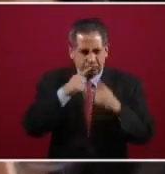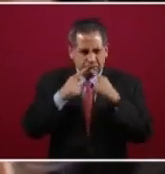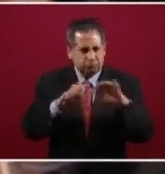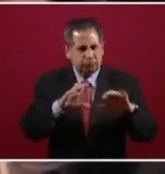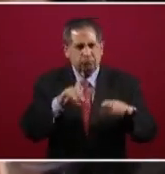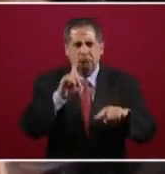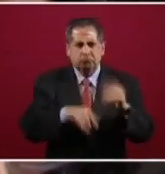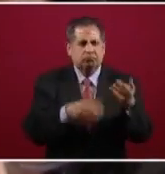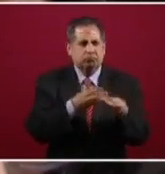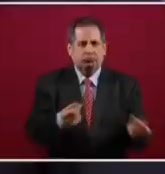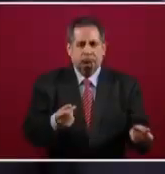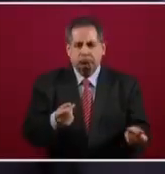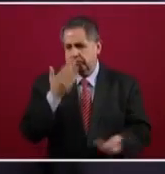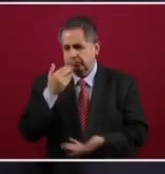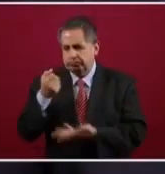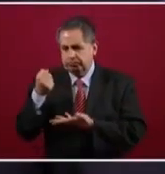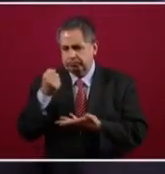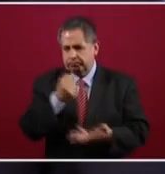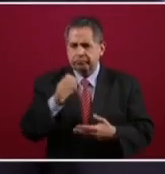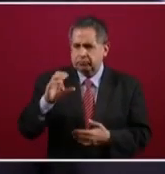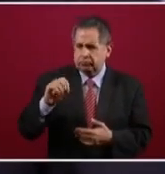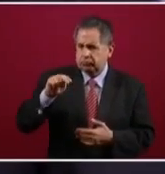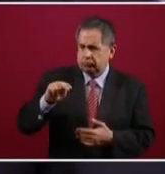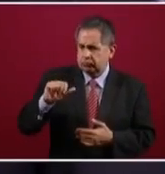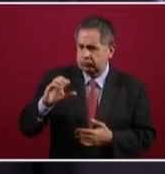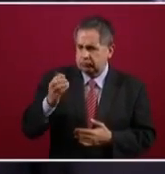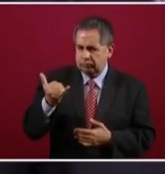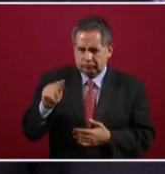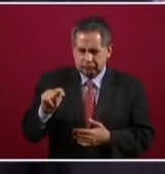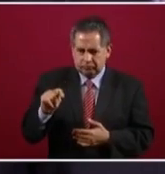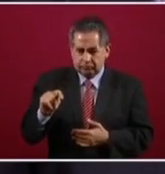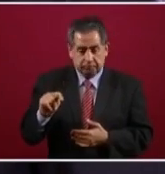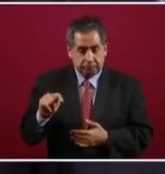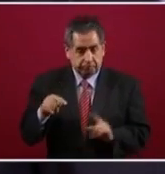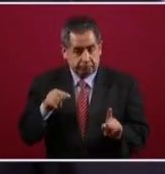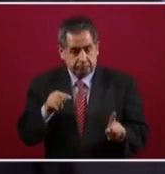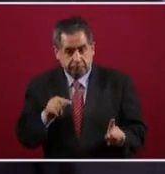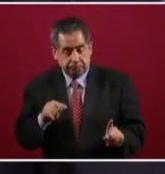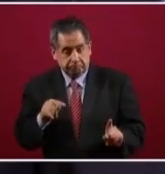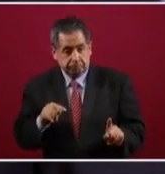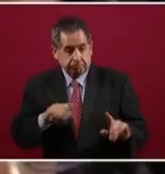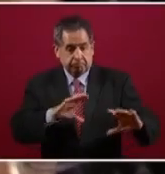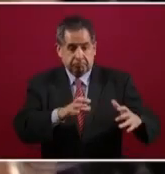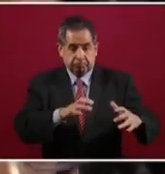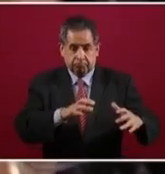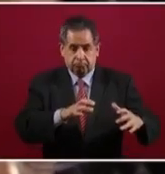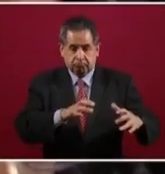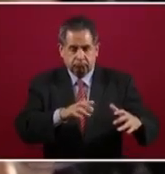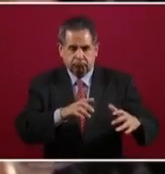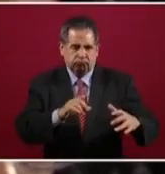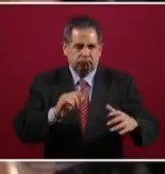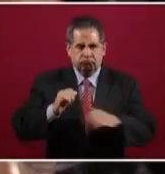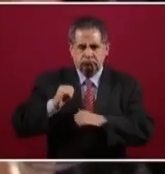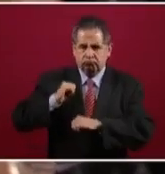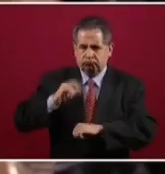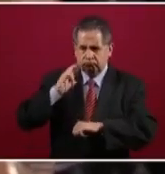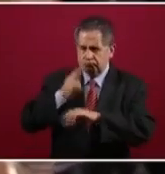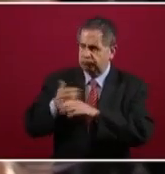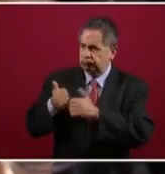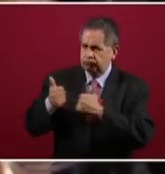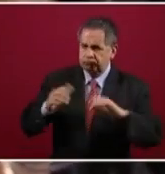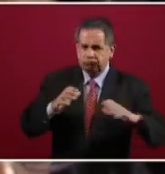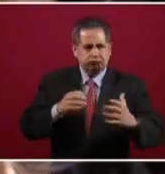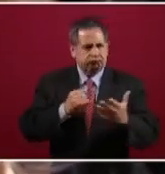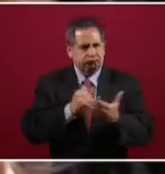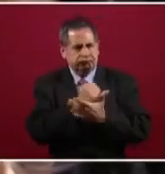por falta de presupuesto del CONACYT. Se supone que este foro es la voz autónoma, el órgano